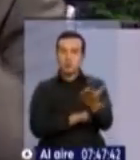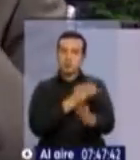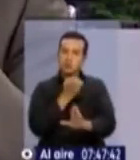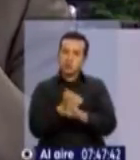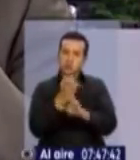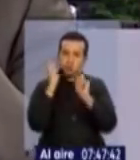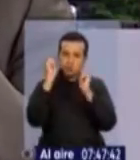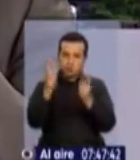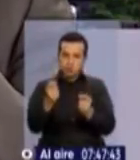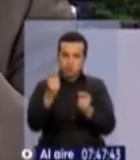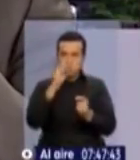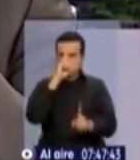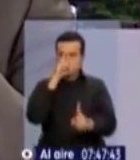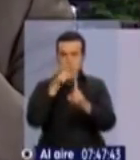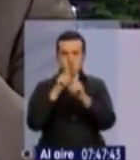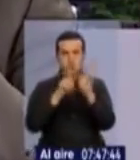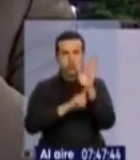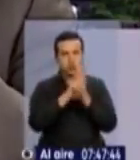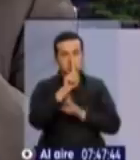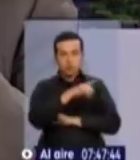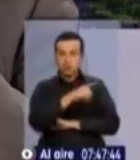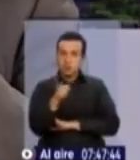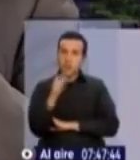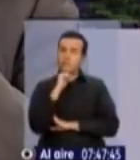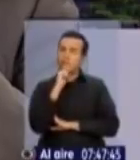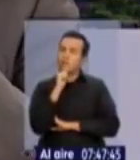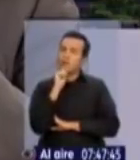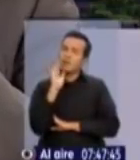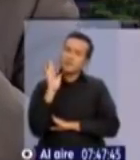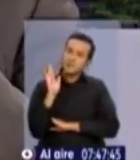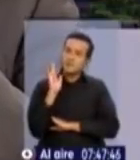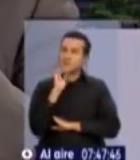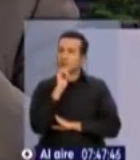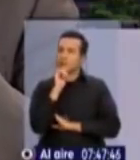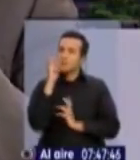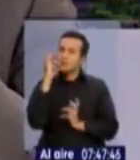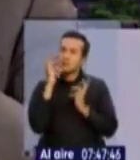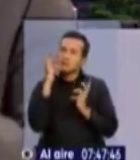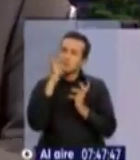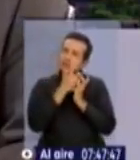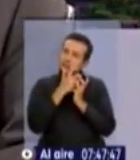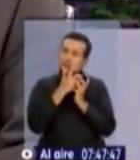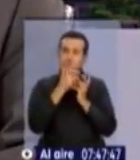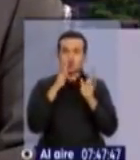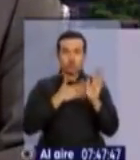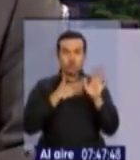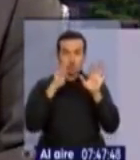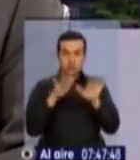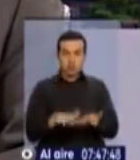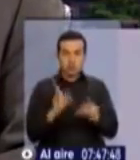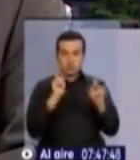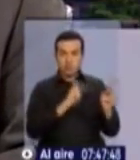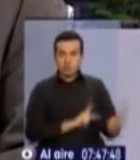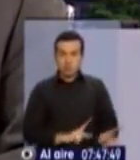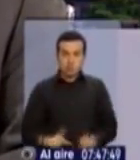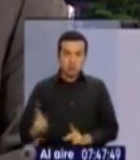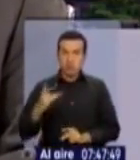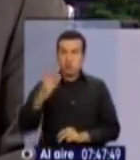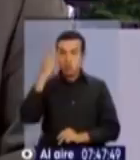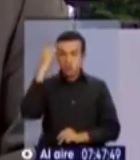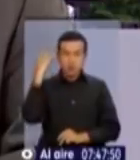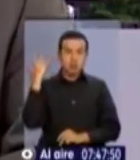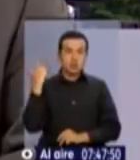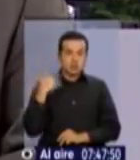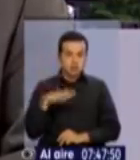metas de desarrollo ahí me parece que hay un hay un descalce digamos yo al haber sido secretario de planificación en algún momento no es cierto que